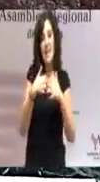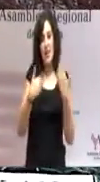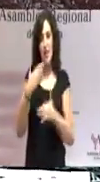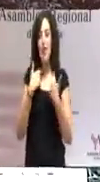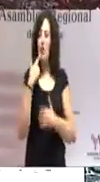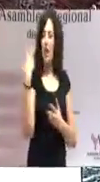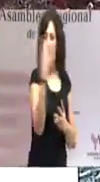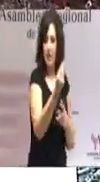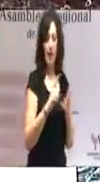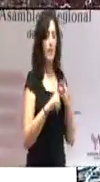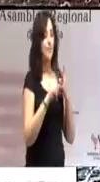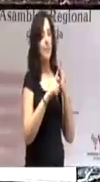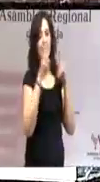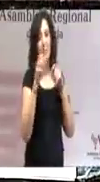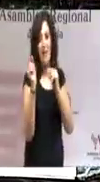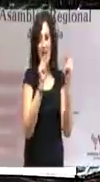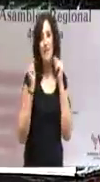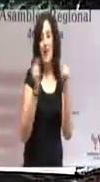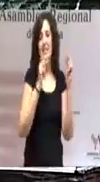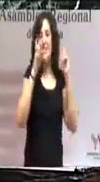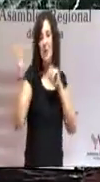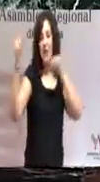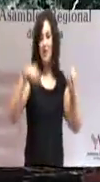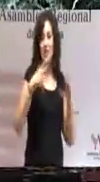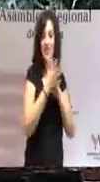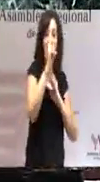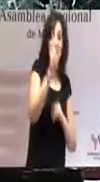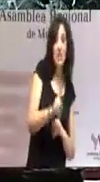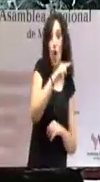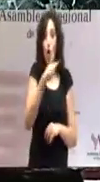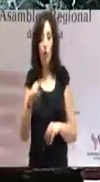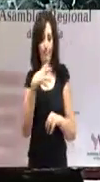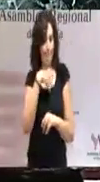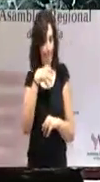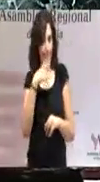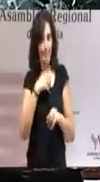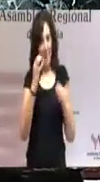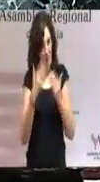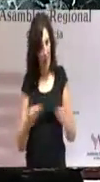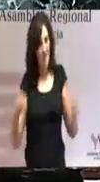El debate sobre el trasvase no se puede ceñir a un sí o a un no.